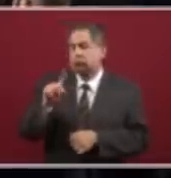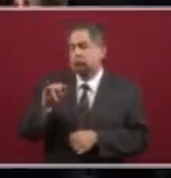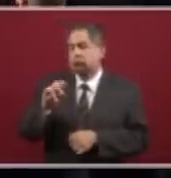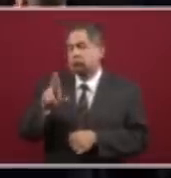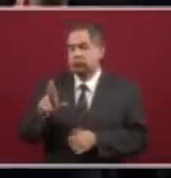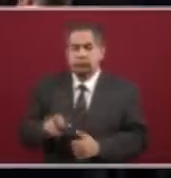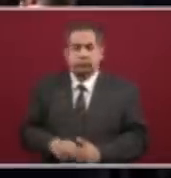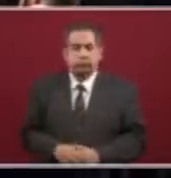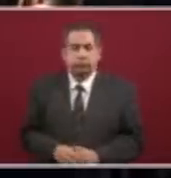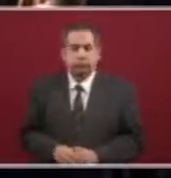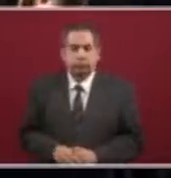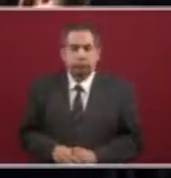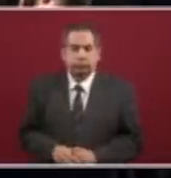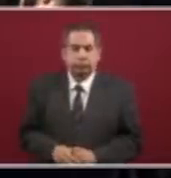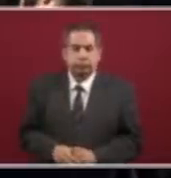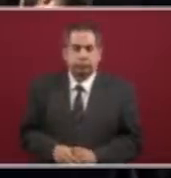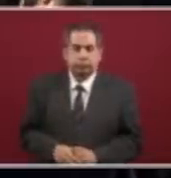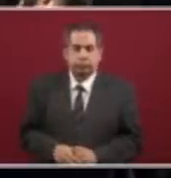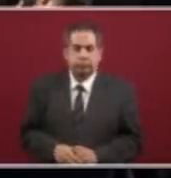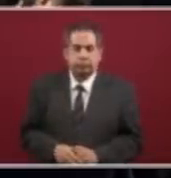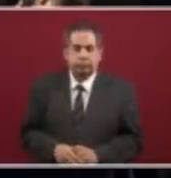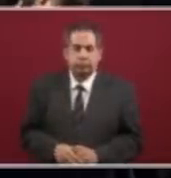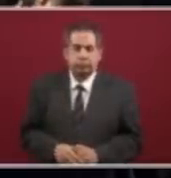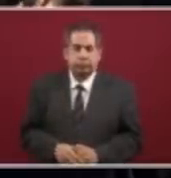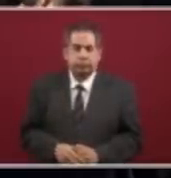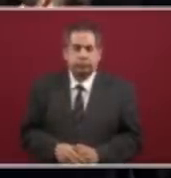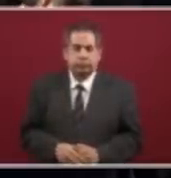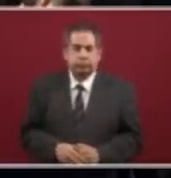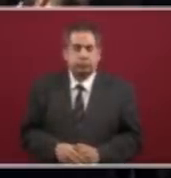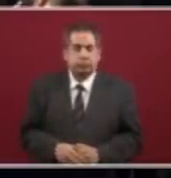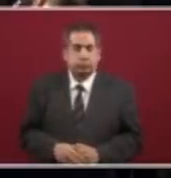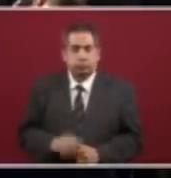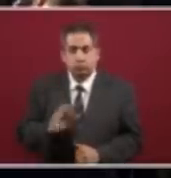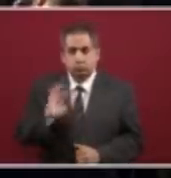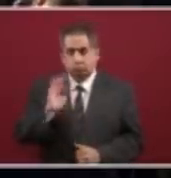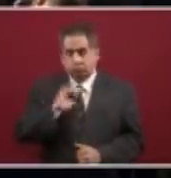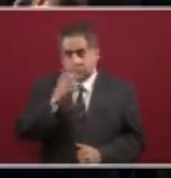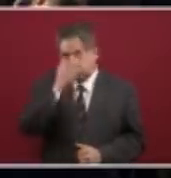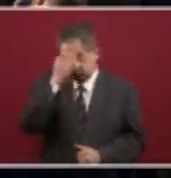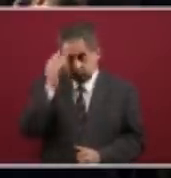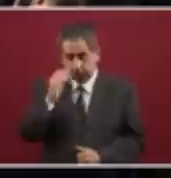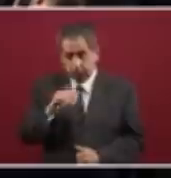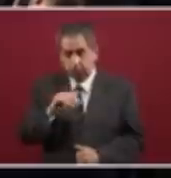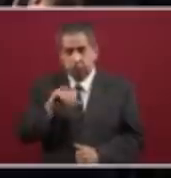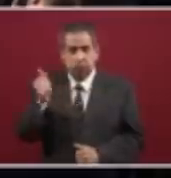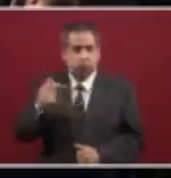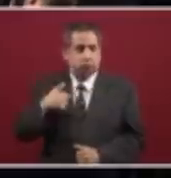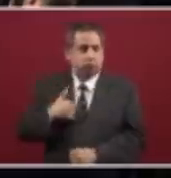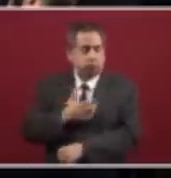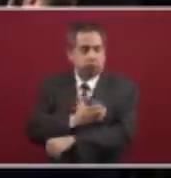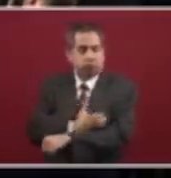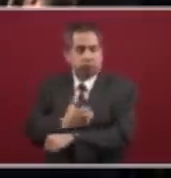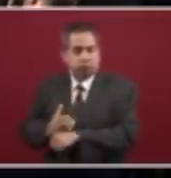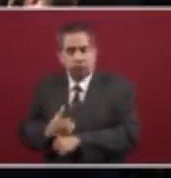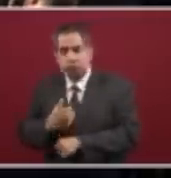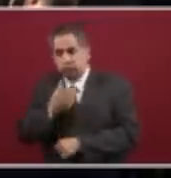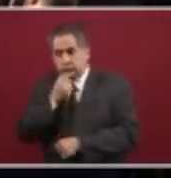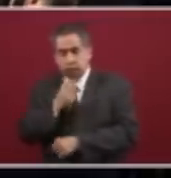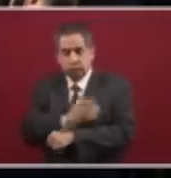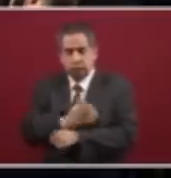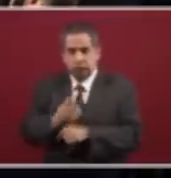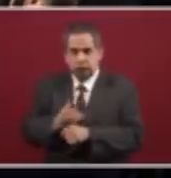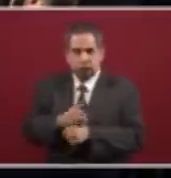si nos fue gracia yo no sé si a otros oa otras de mis compañeras los